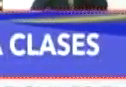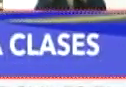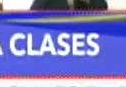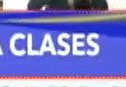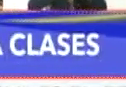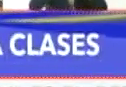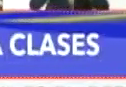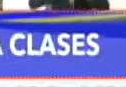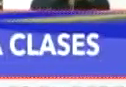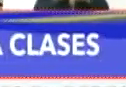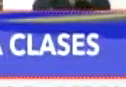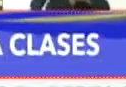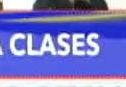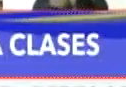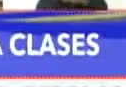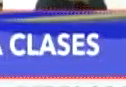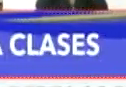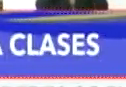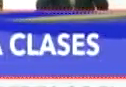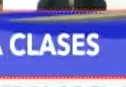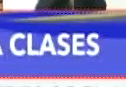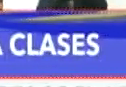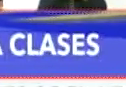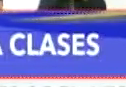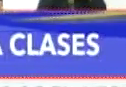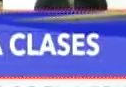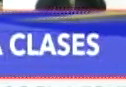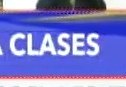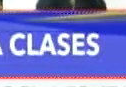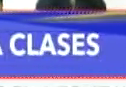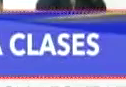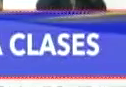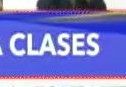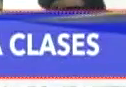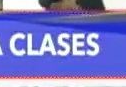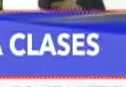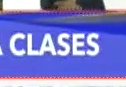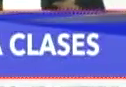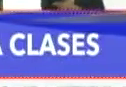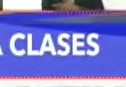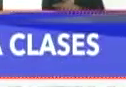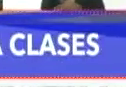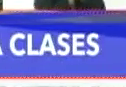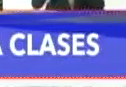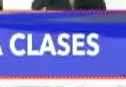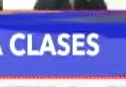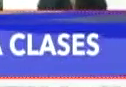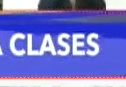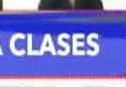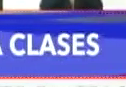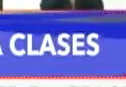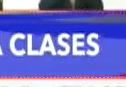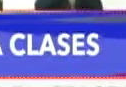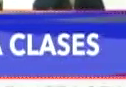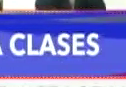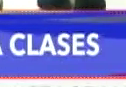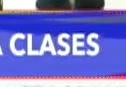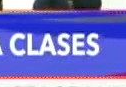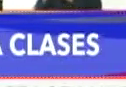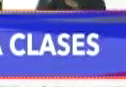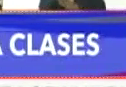tienen más de 80 instrumentos cada equipo hay 200 equipos de mantenimiento de las escuelas que vamos distribuir en el país